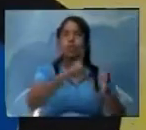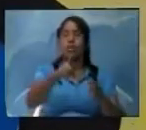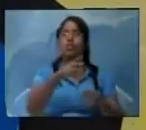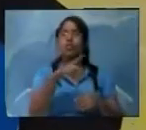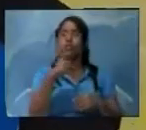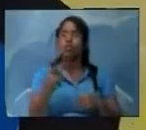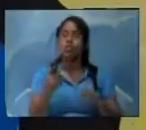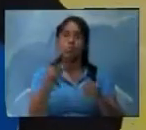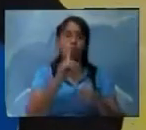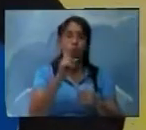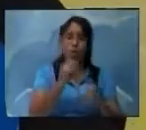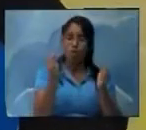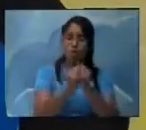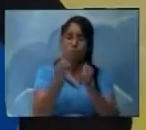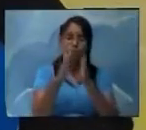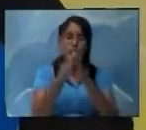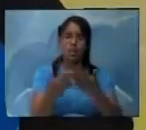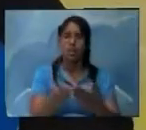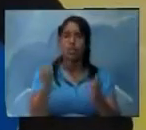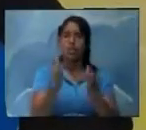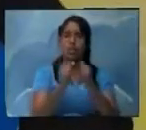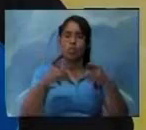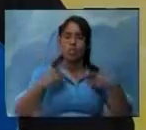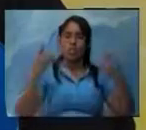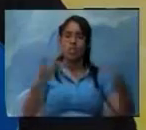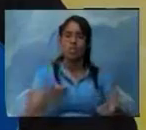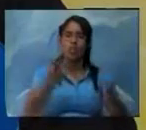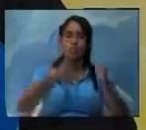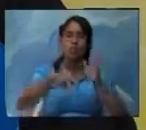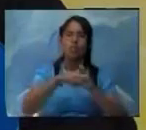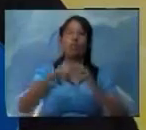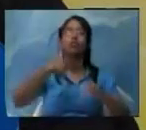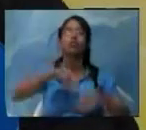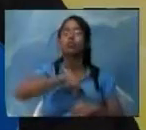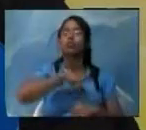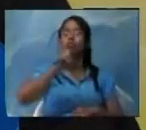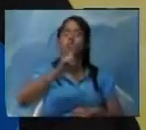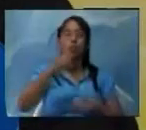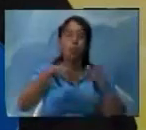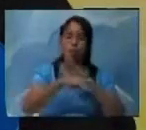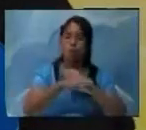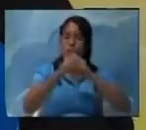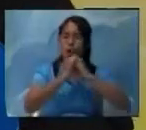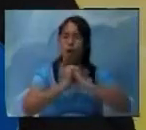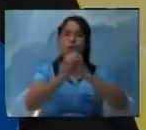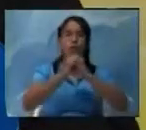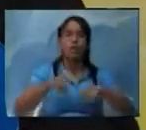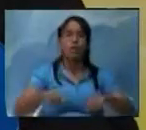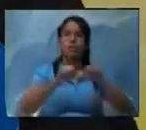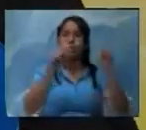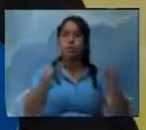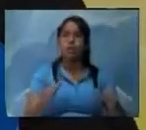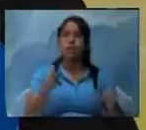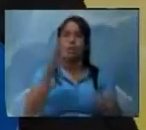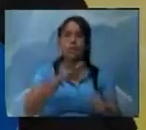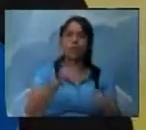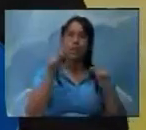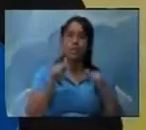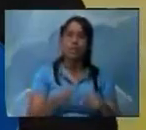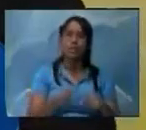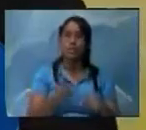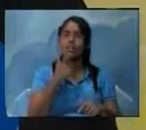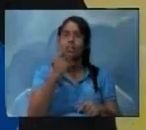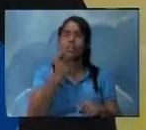con palabras, sino con una decisión plena: nosotros no vamos a adorar esa imagen. Y estoy hasta